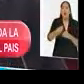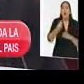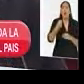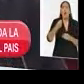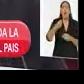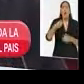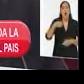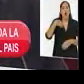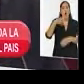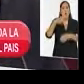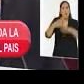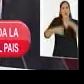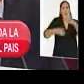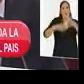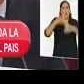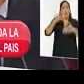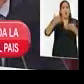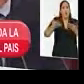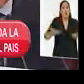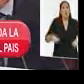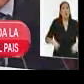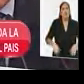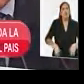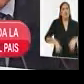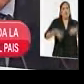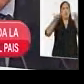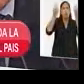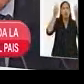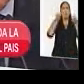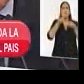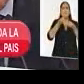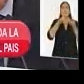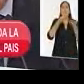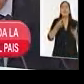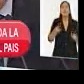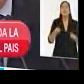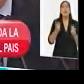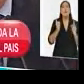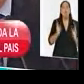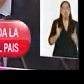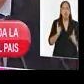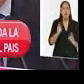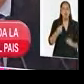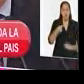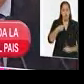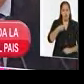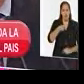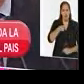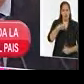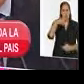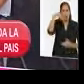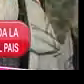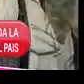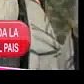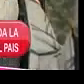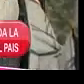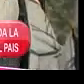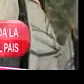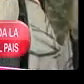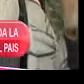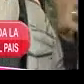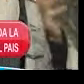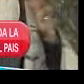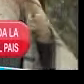aquellas cosas que realmente valían la pena. Y creo que el kirchnerismo no lo puede hacer. El kirchnerismo no puede garantizar ninguna de estas cuestiones,